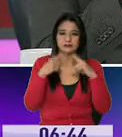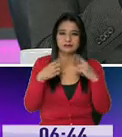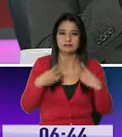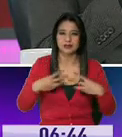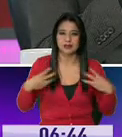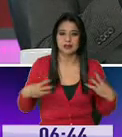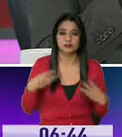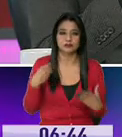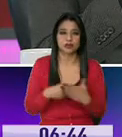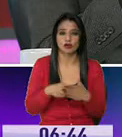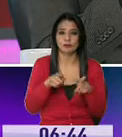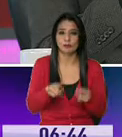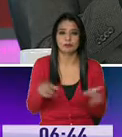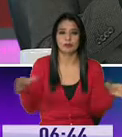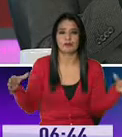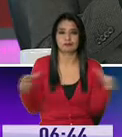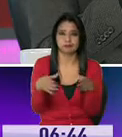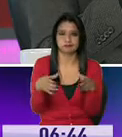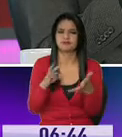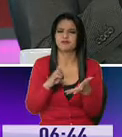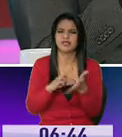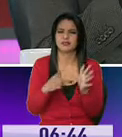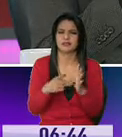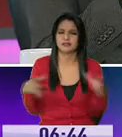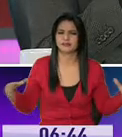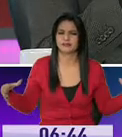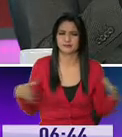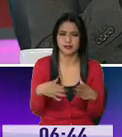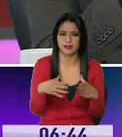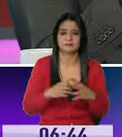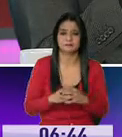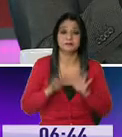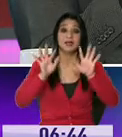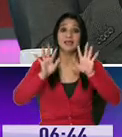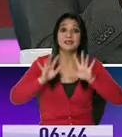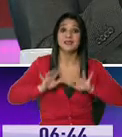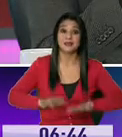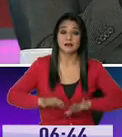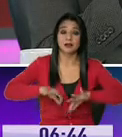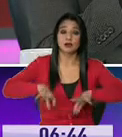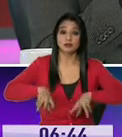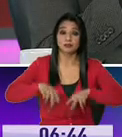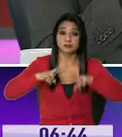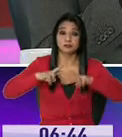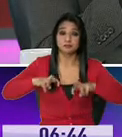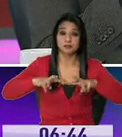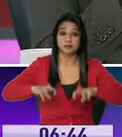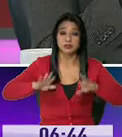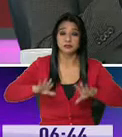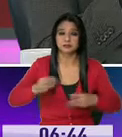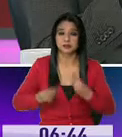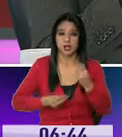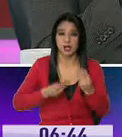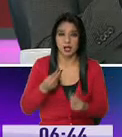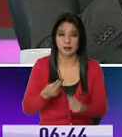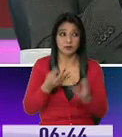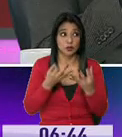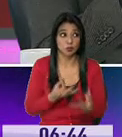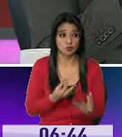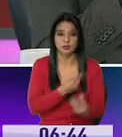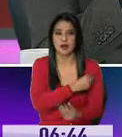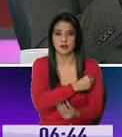este barco que se llama Ecuador. Bueno, vamos directamente a la pregunta, señor de la Casa. Correcto. Bien, bueno, las investigaciones ya de alguna manera